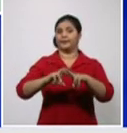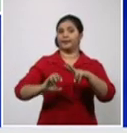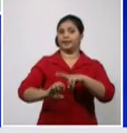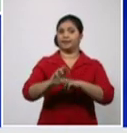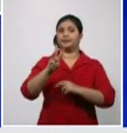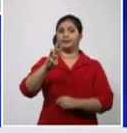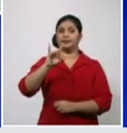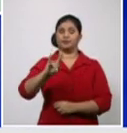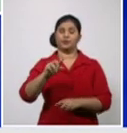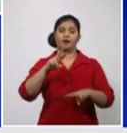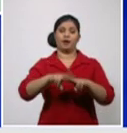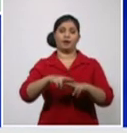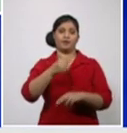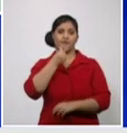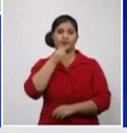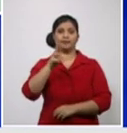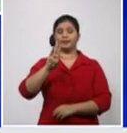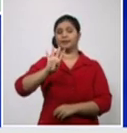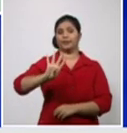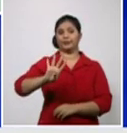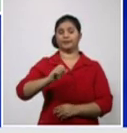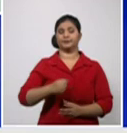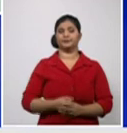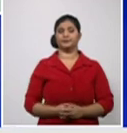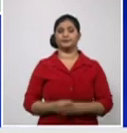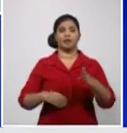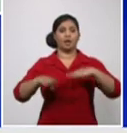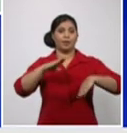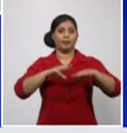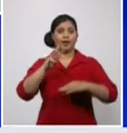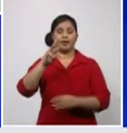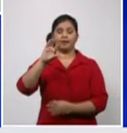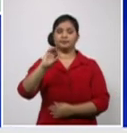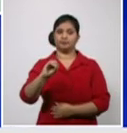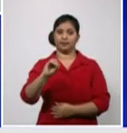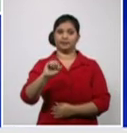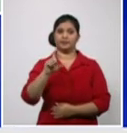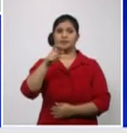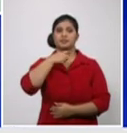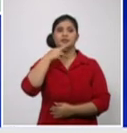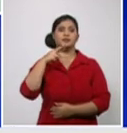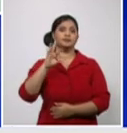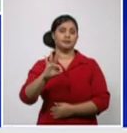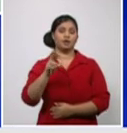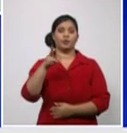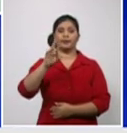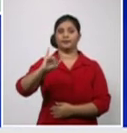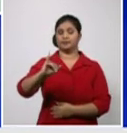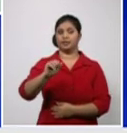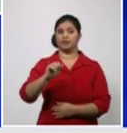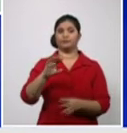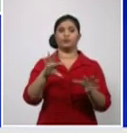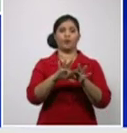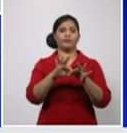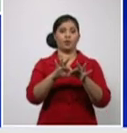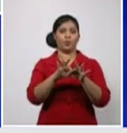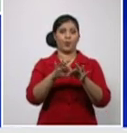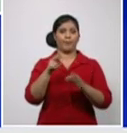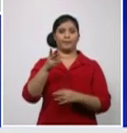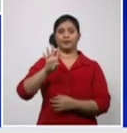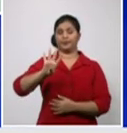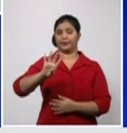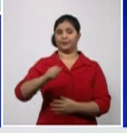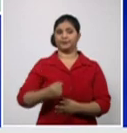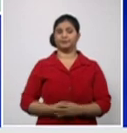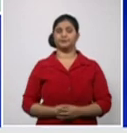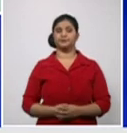Habana Vieja 34, Playa 30, Cerro 26, Guanabacoa 24.